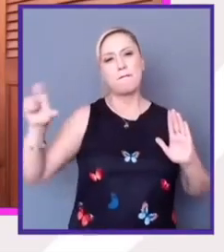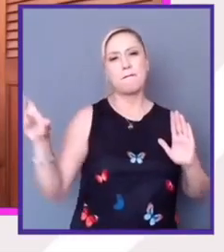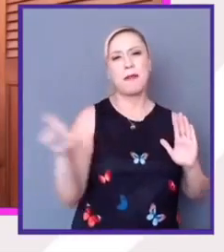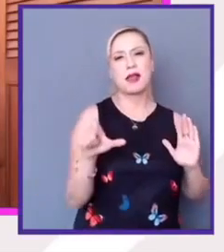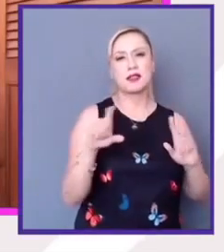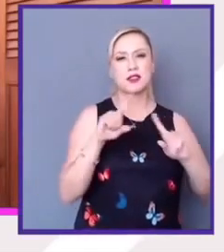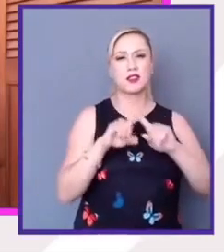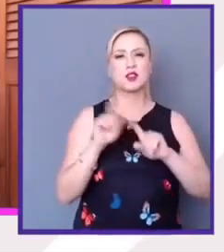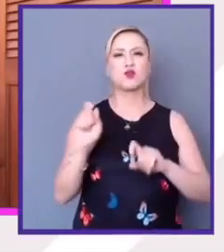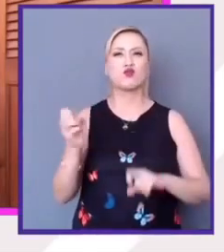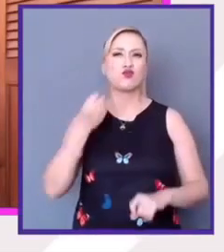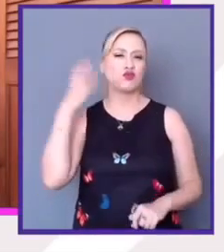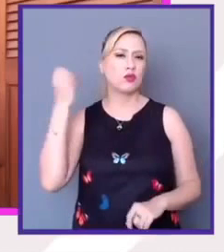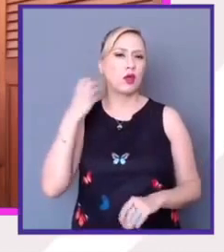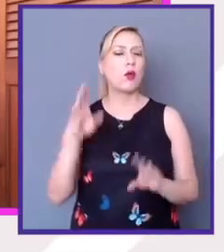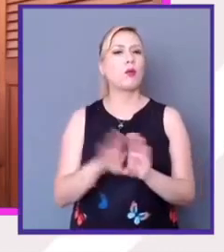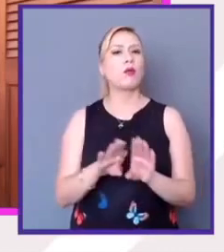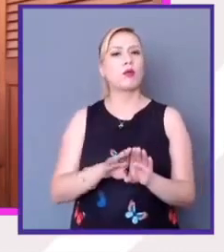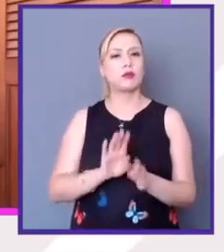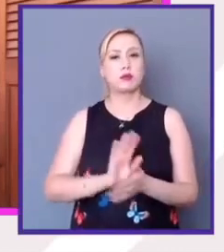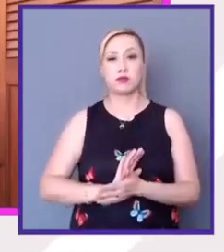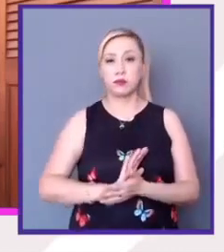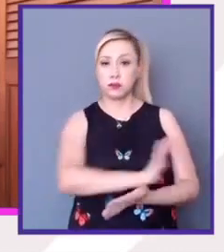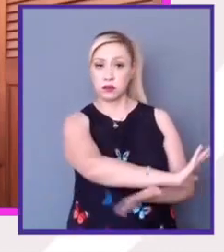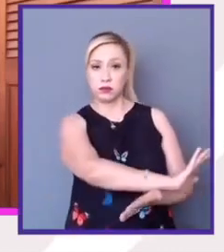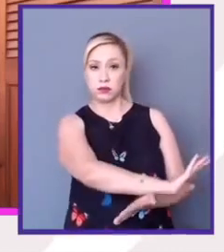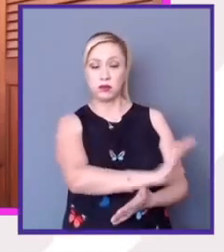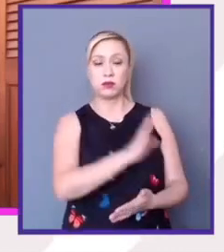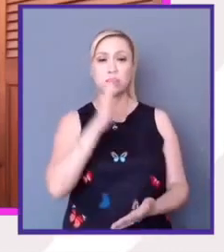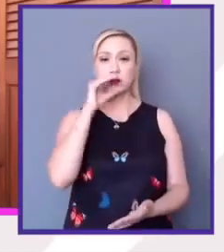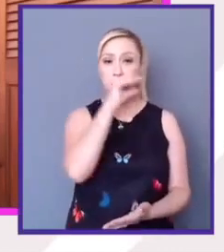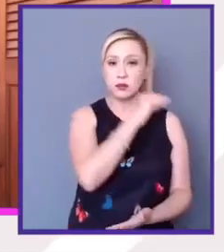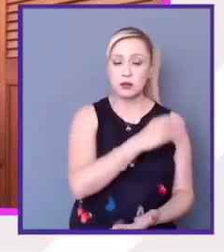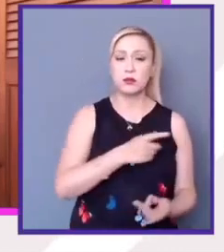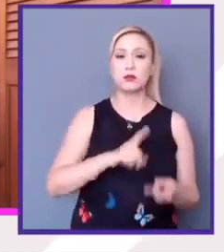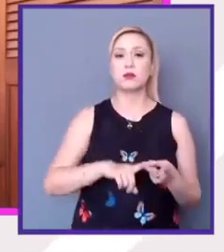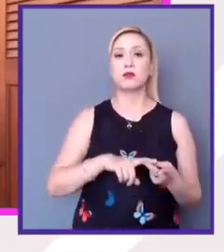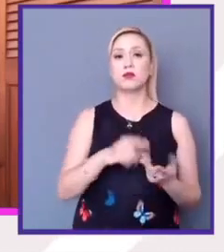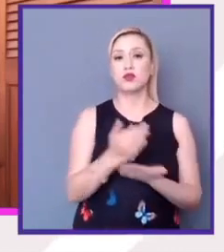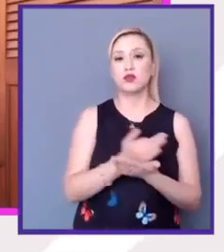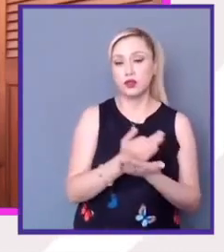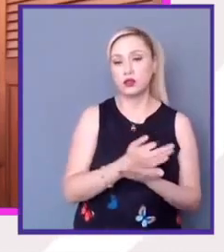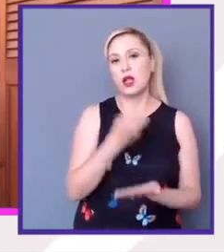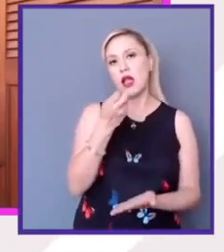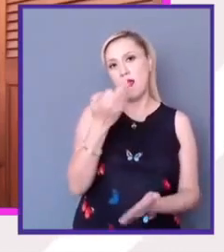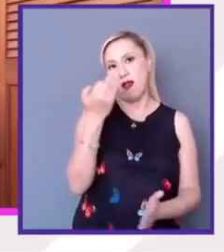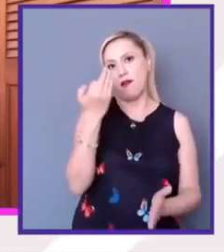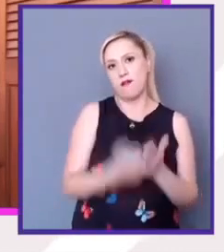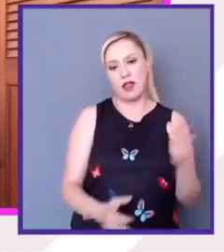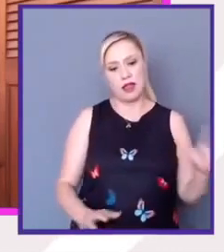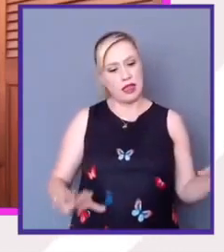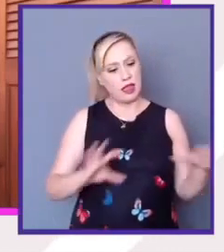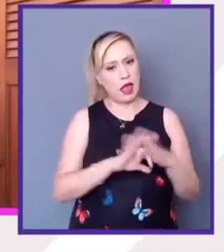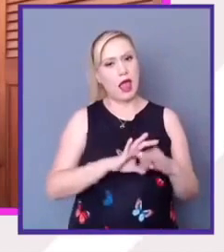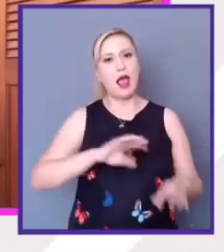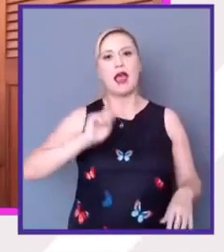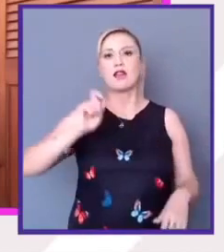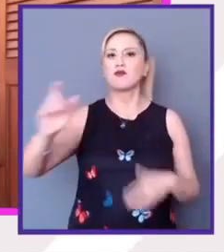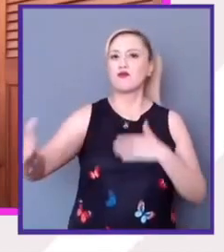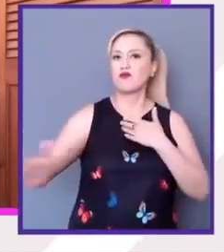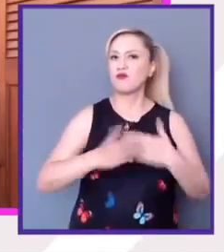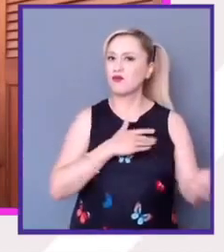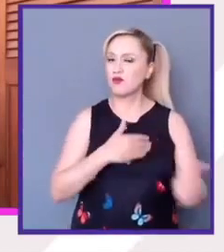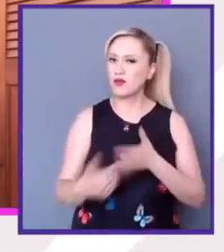a personas racializadas tiene un impacto particular en los temas de falta de innovación, ¿no? Entonces, al mismo tiempo,